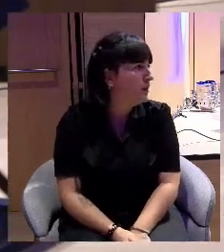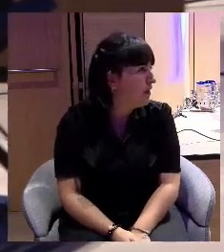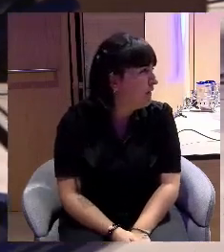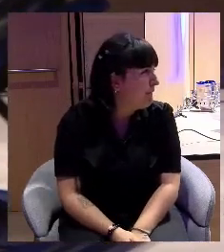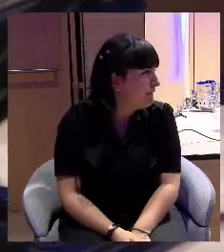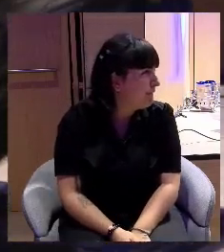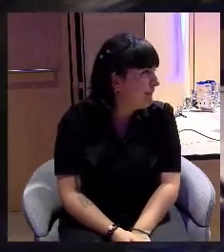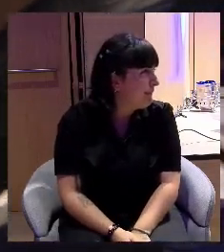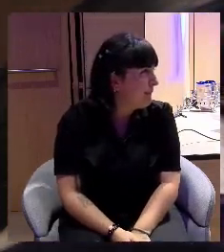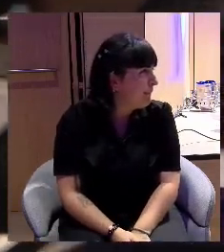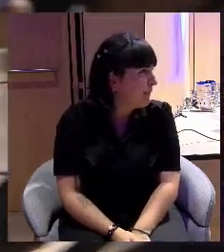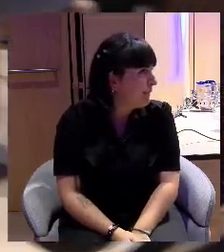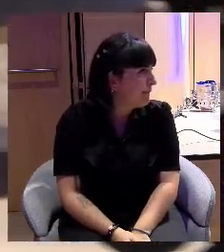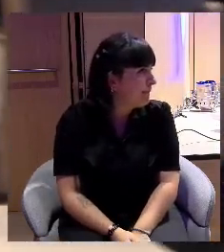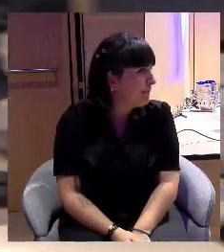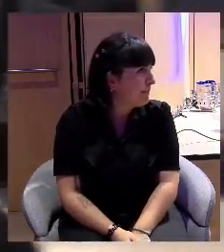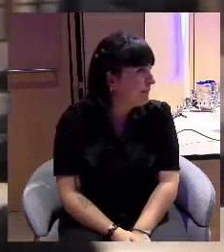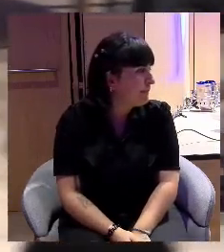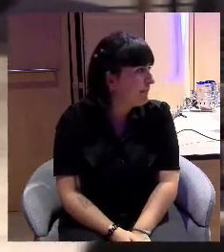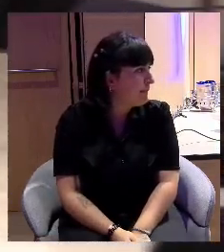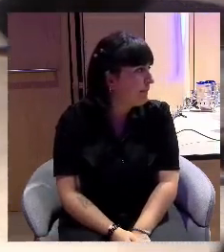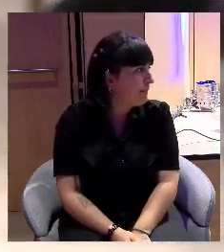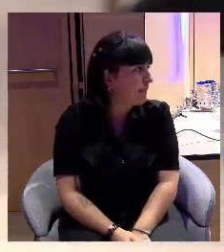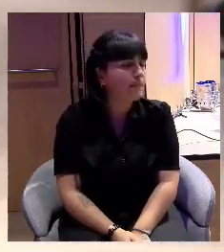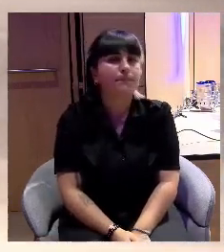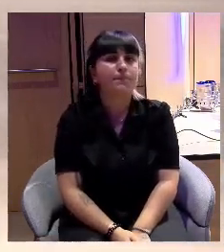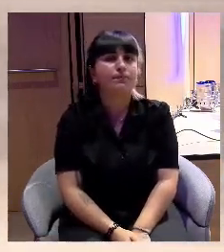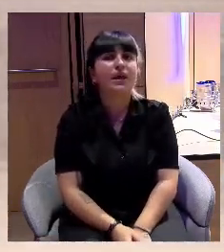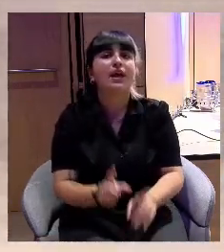algunas cosas de algo de lo que decía Flor,